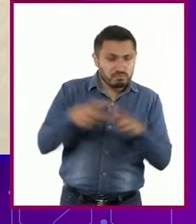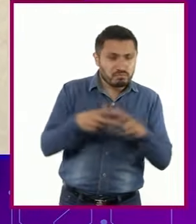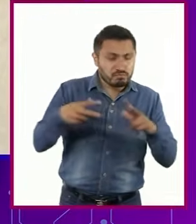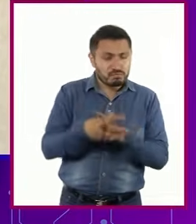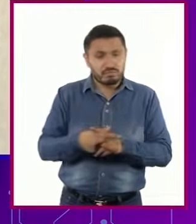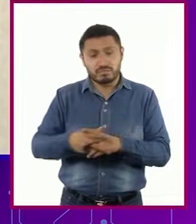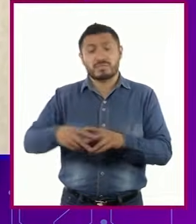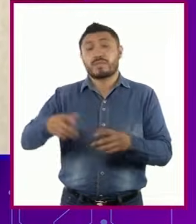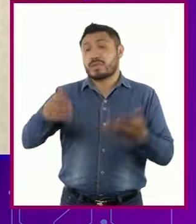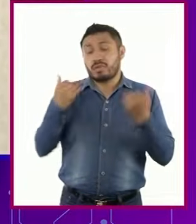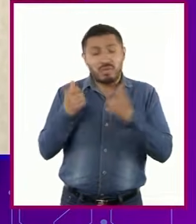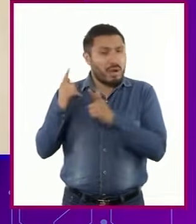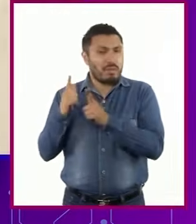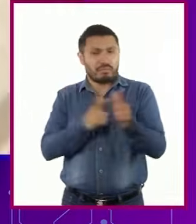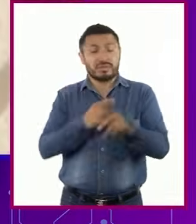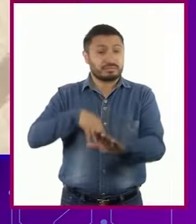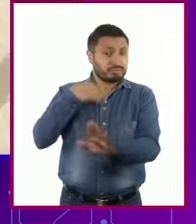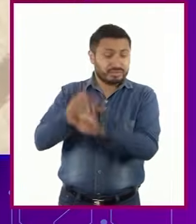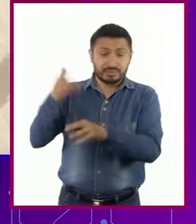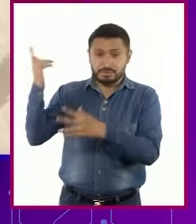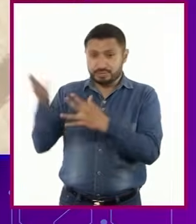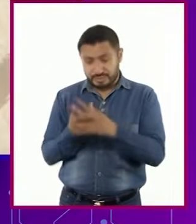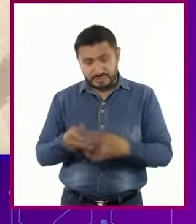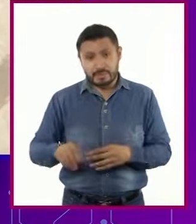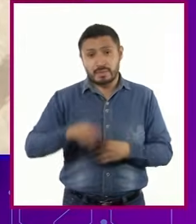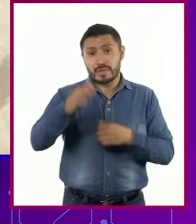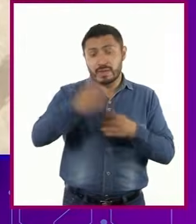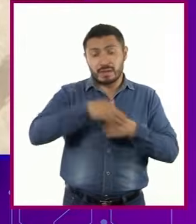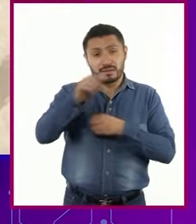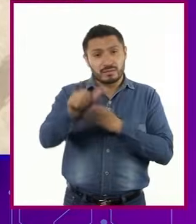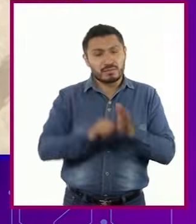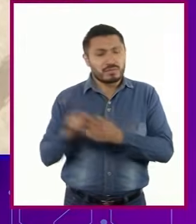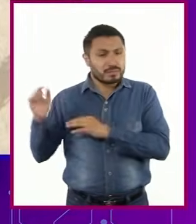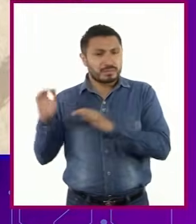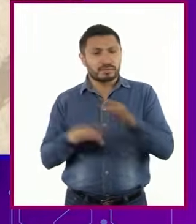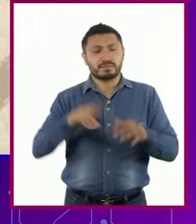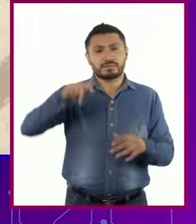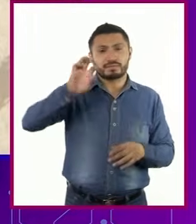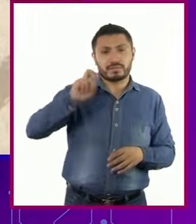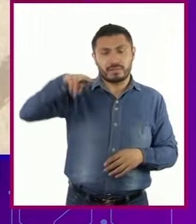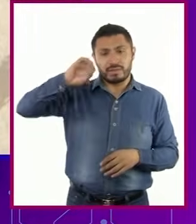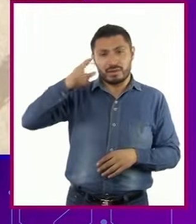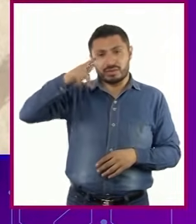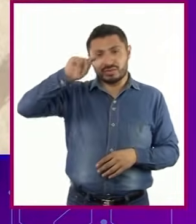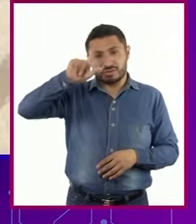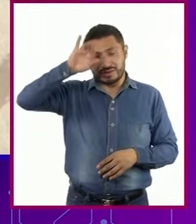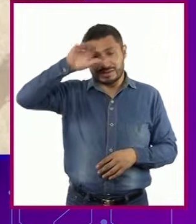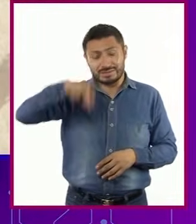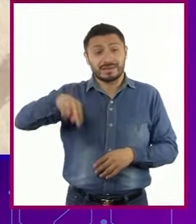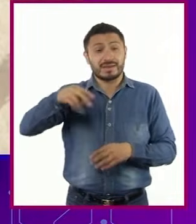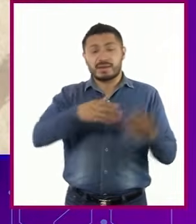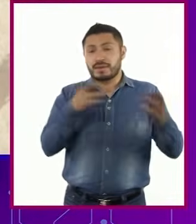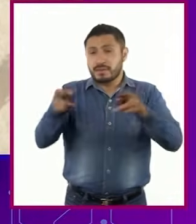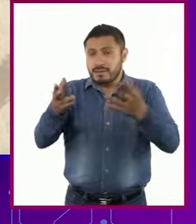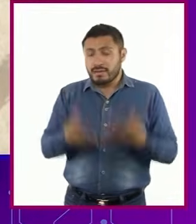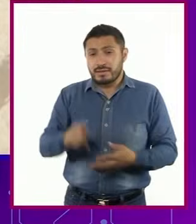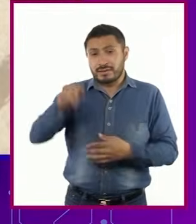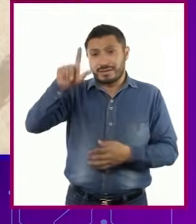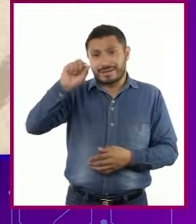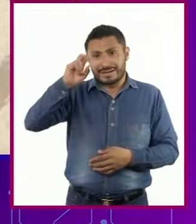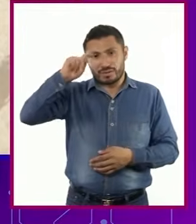estaban desarmados. Al mes siguiente, arribaron a Tenochtitlan, donde fueron recibidos por el